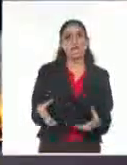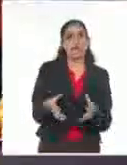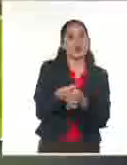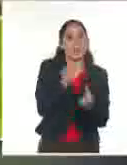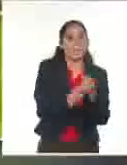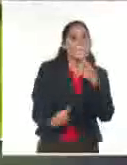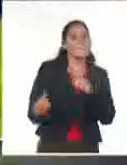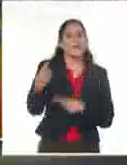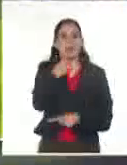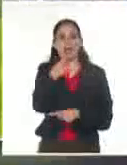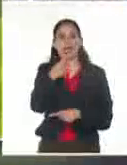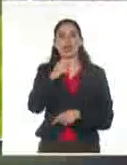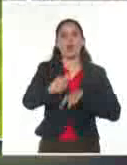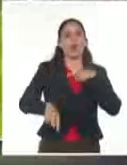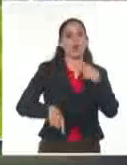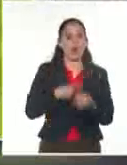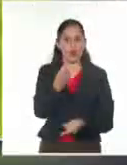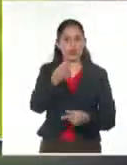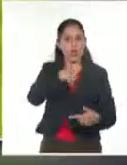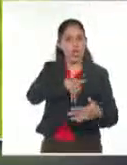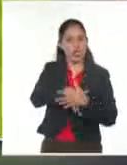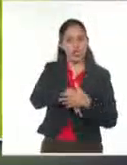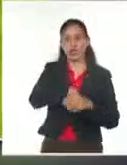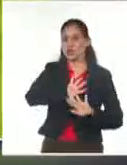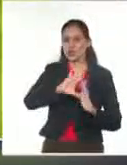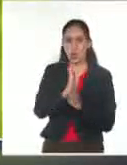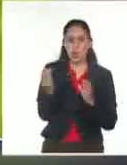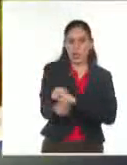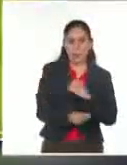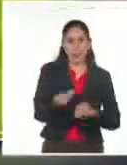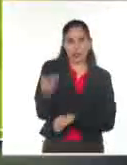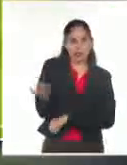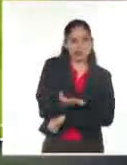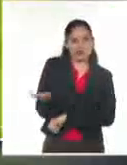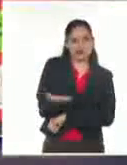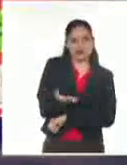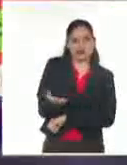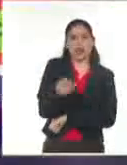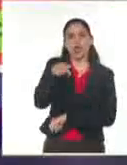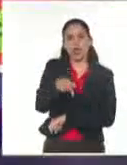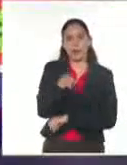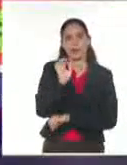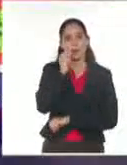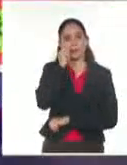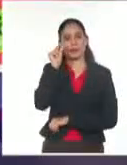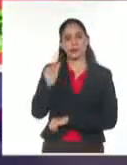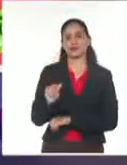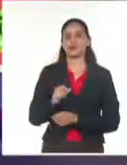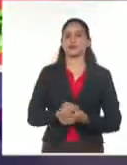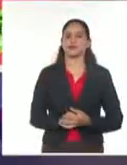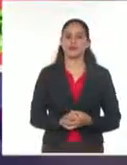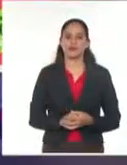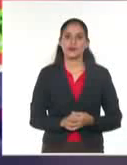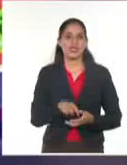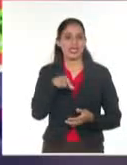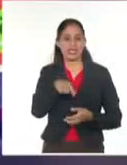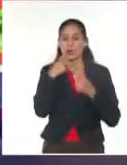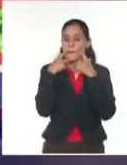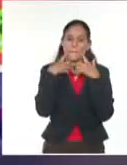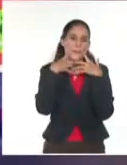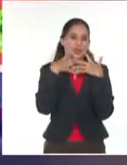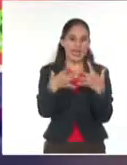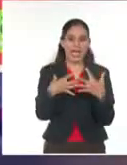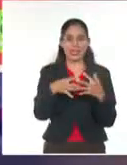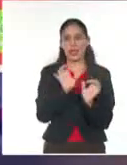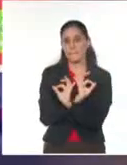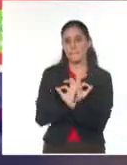jugar la Eurocopa con la selección absoluta. Todo está cambiando muy deprisa para Lamine Yamal. Es tu primera Eurocopa, yo creo que es muy especial, nada, sí, muy